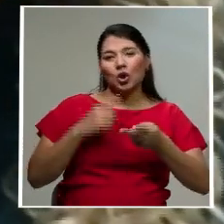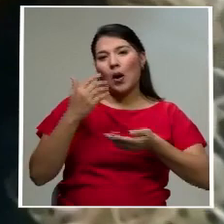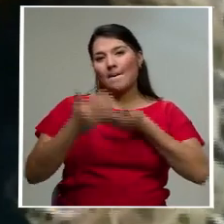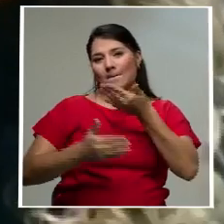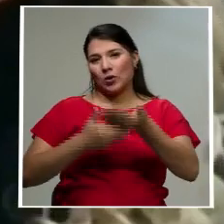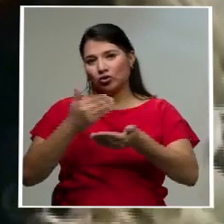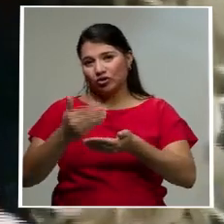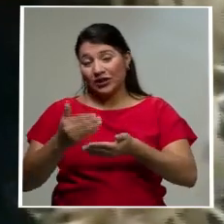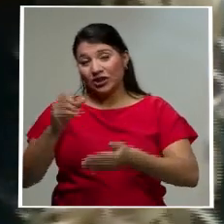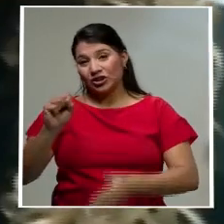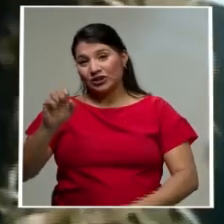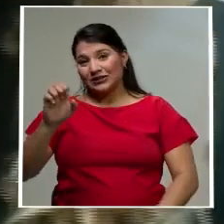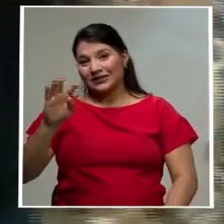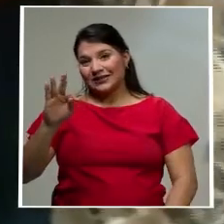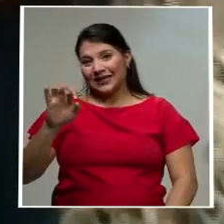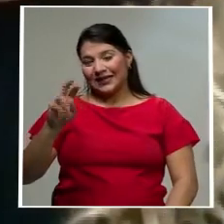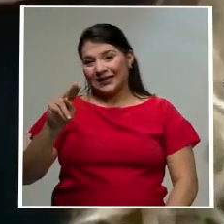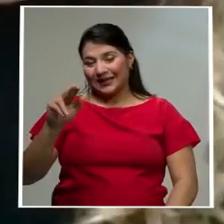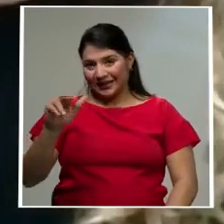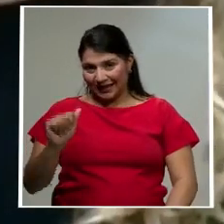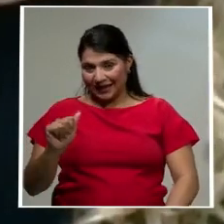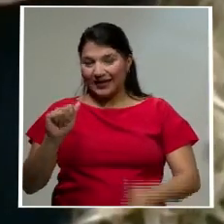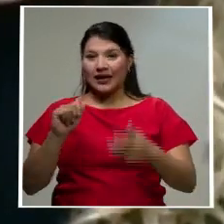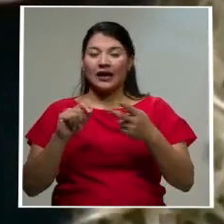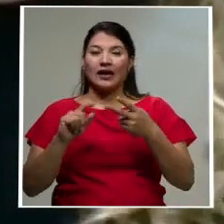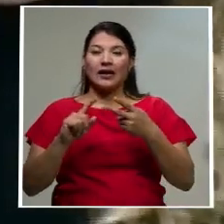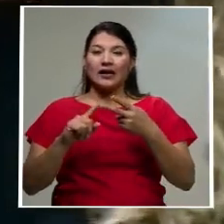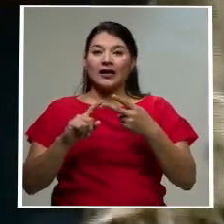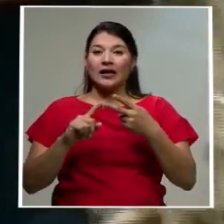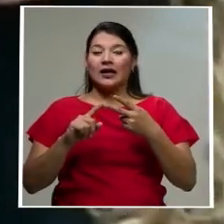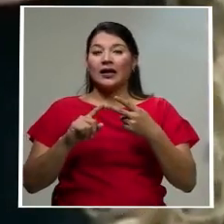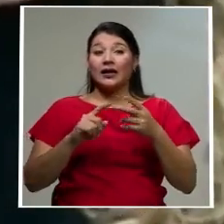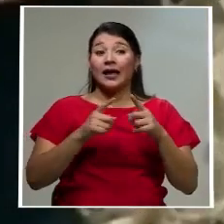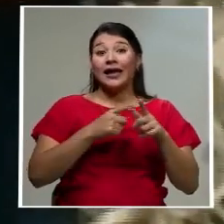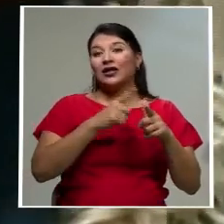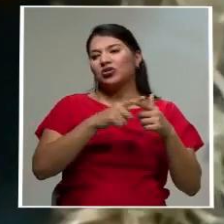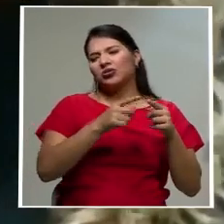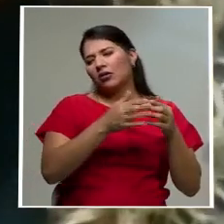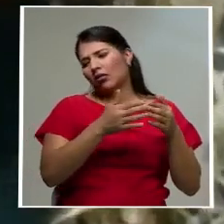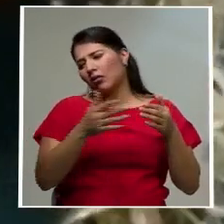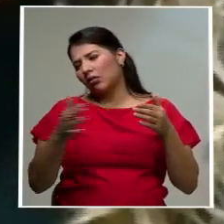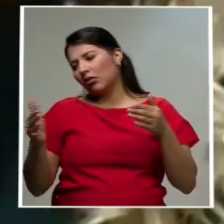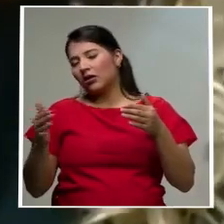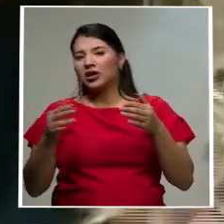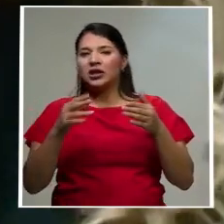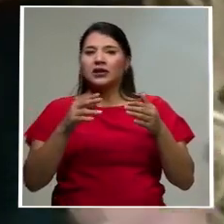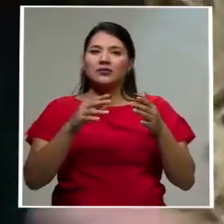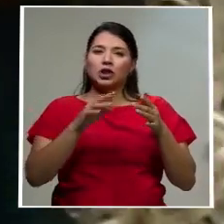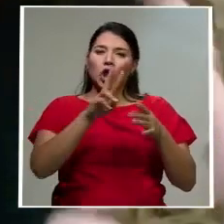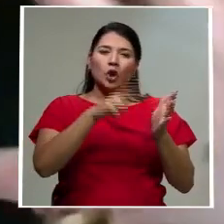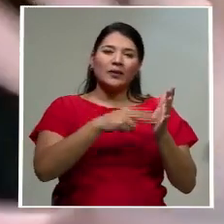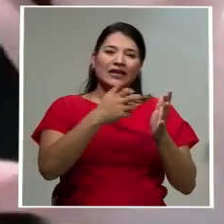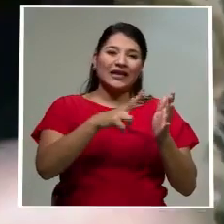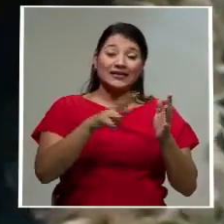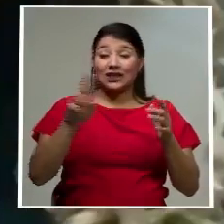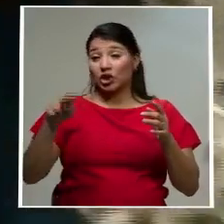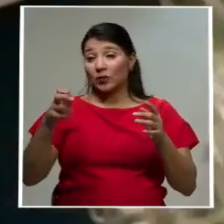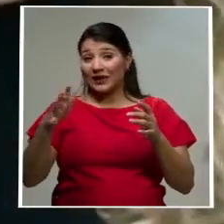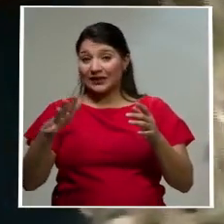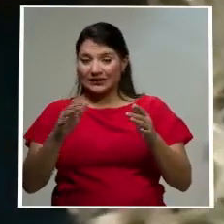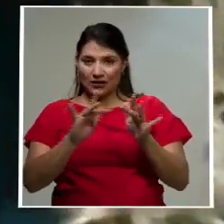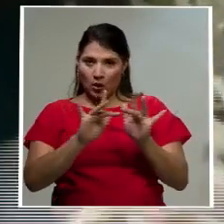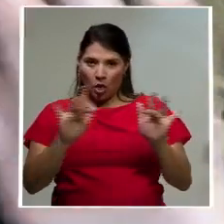la Secretaría Técnica Ambiental, del 2013 al 2015 no cuenta. El fideicomiso tenía 5 años